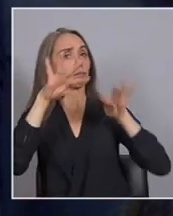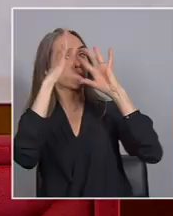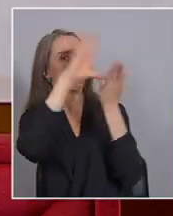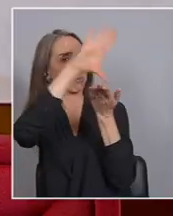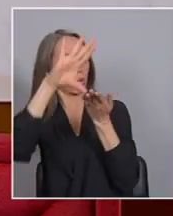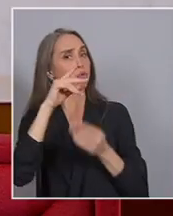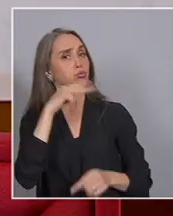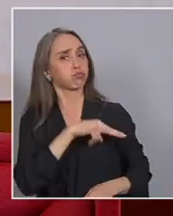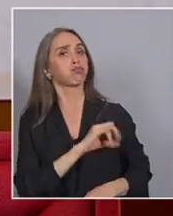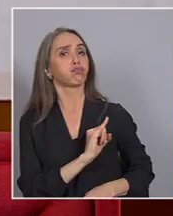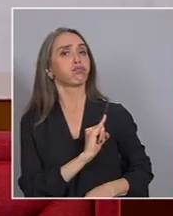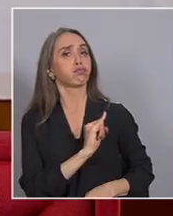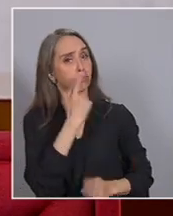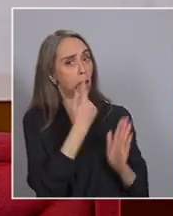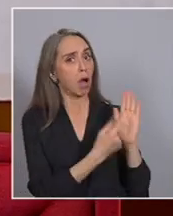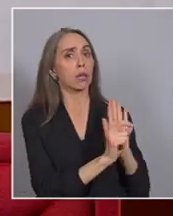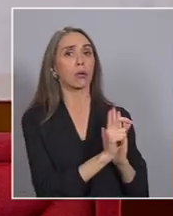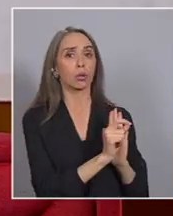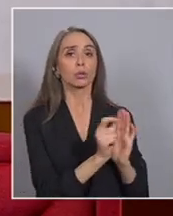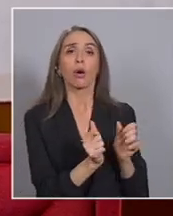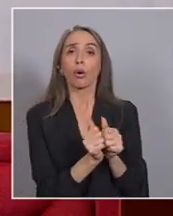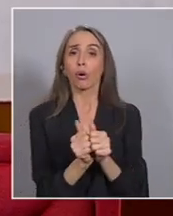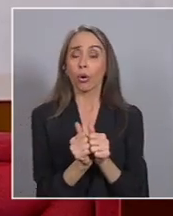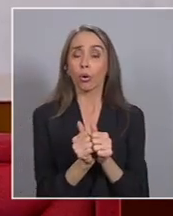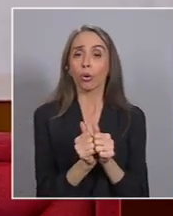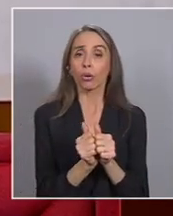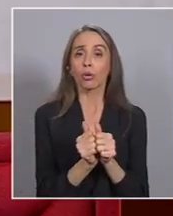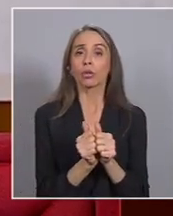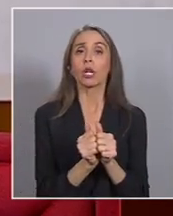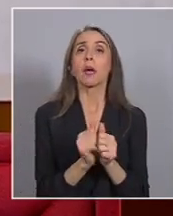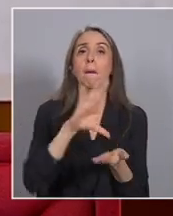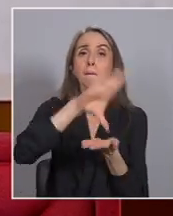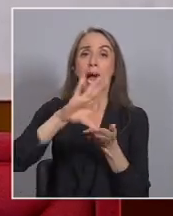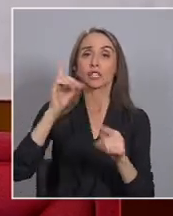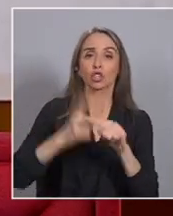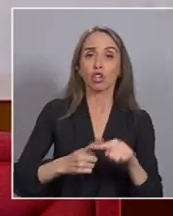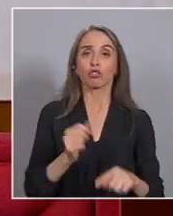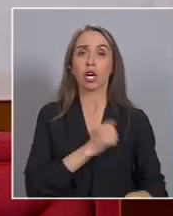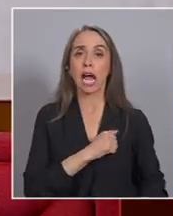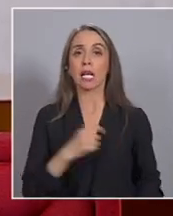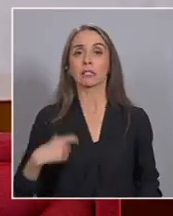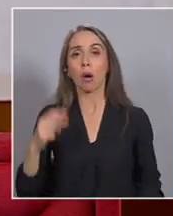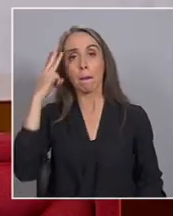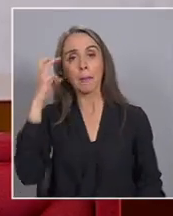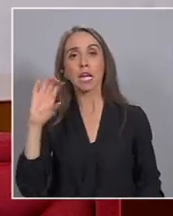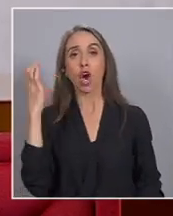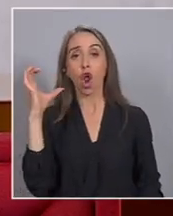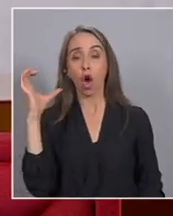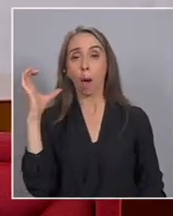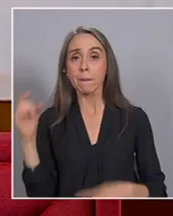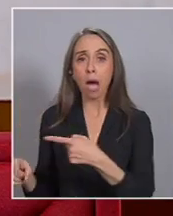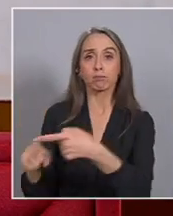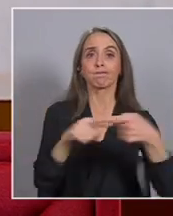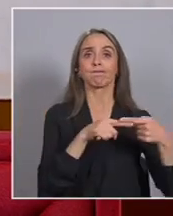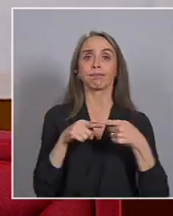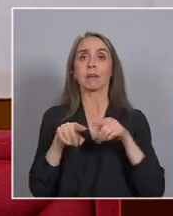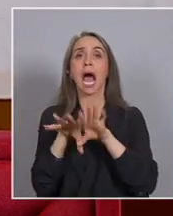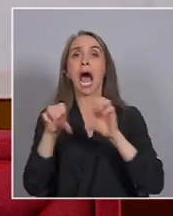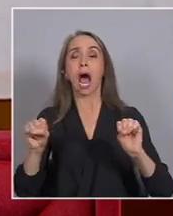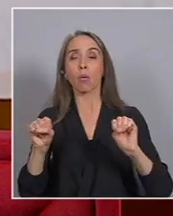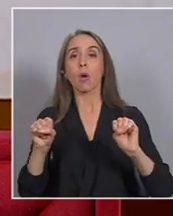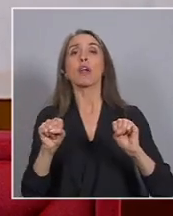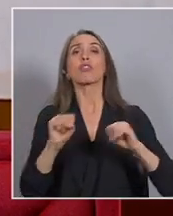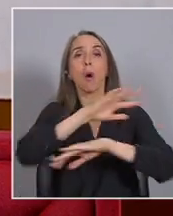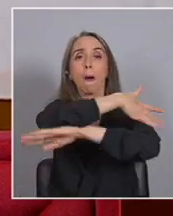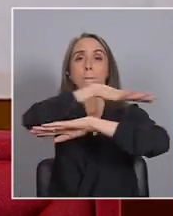entero. Así, junto a importantes socios como Canadá, Estados Unidos, México y Colombia, concretamos el acuerdo para un